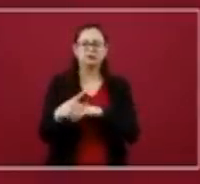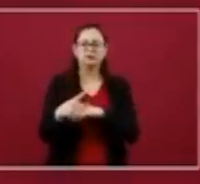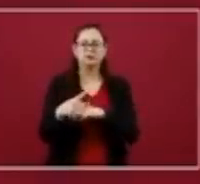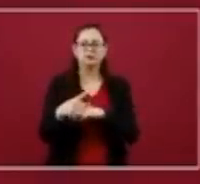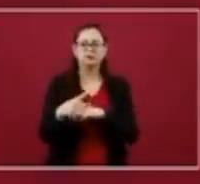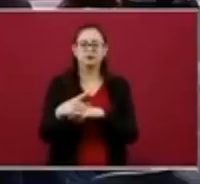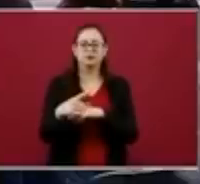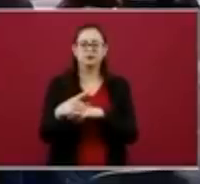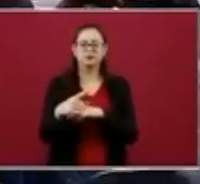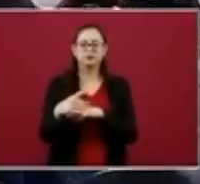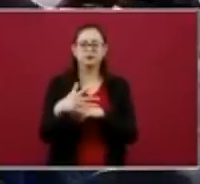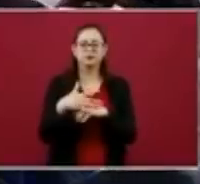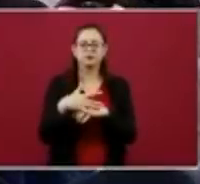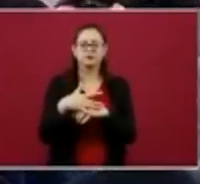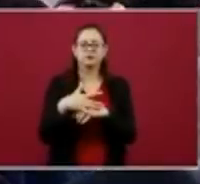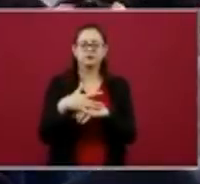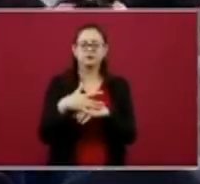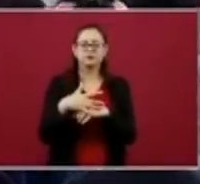sean